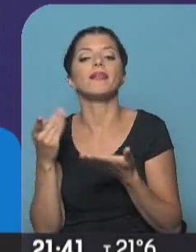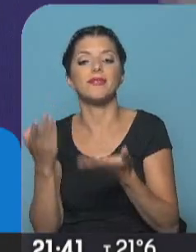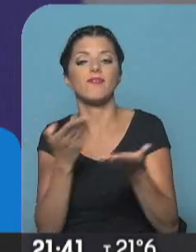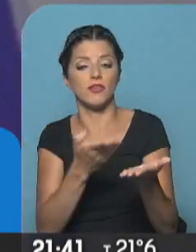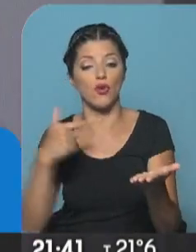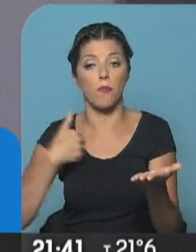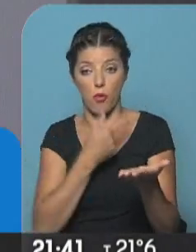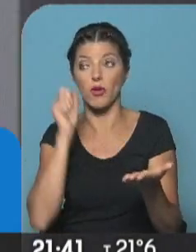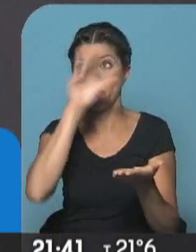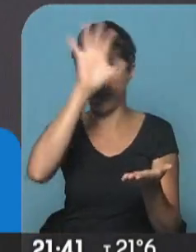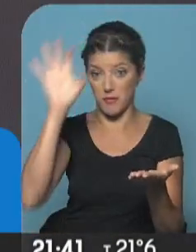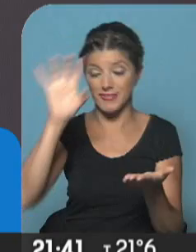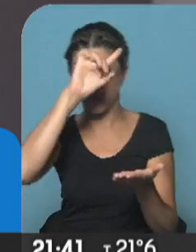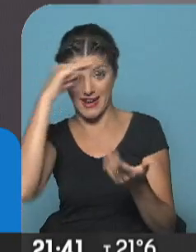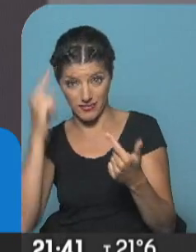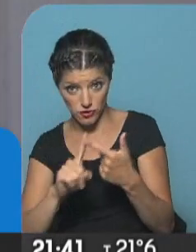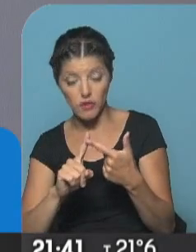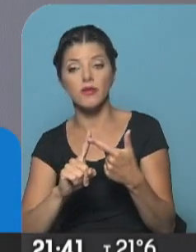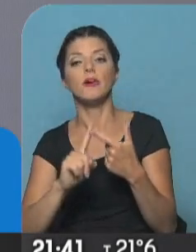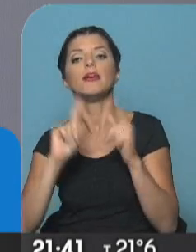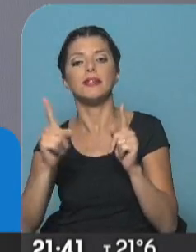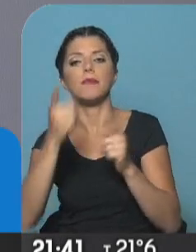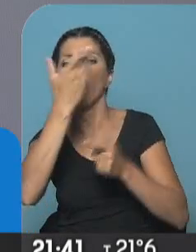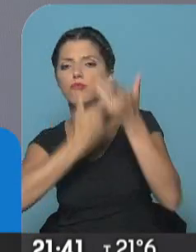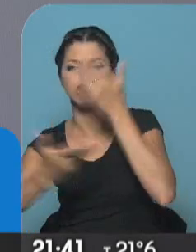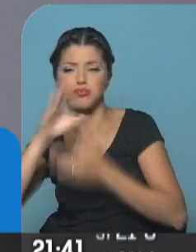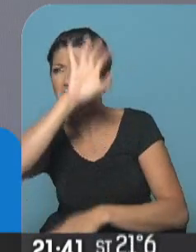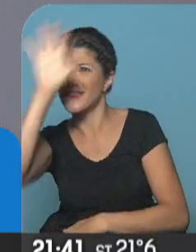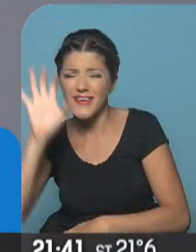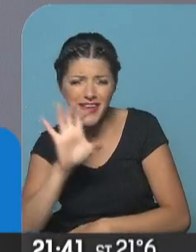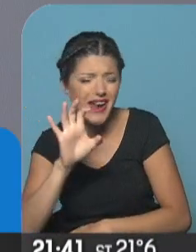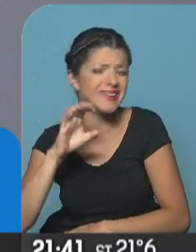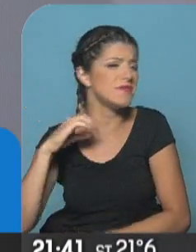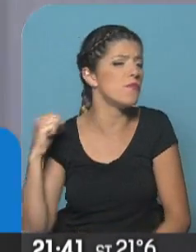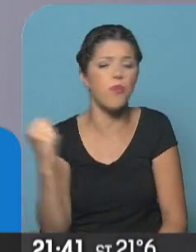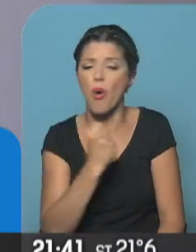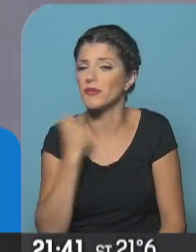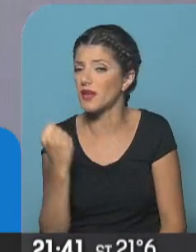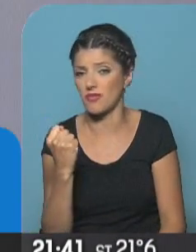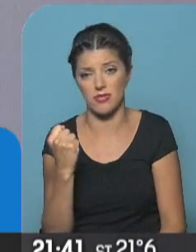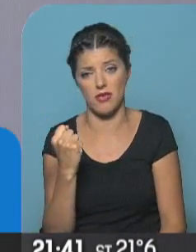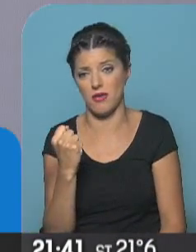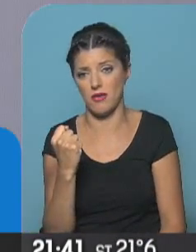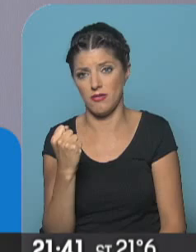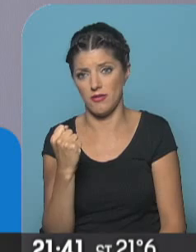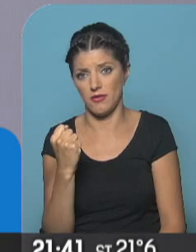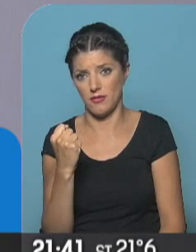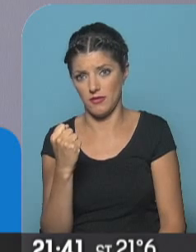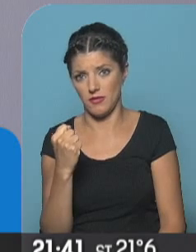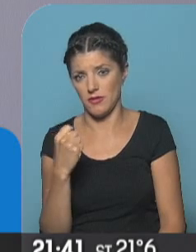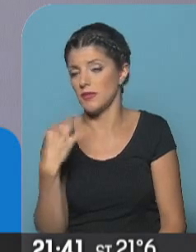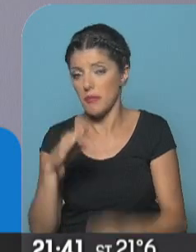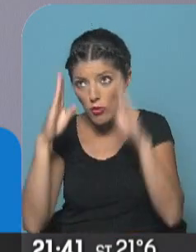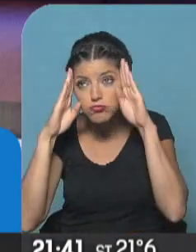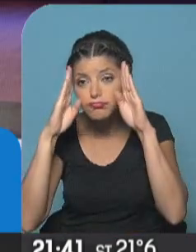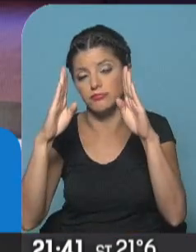la provincia y la nación, y la coparticipación federal, Daniel, es algo que es indispensable, que tiene que estar a la orden del día, y hay que barajar y dar de vuelta en ese sentido.